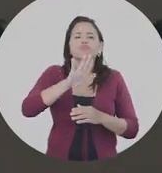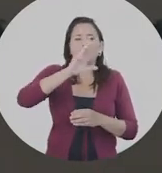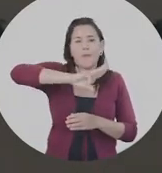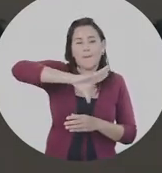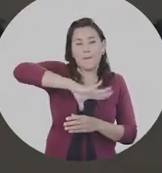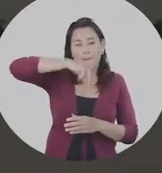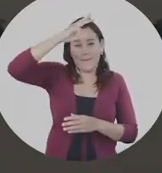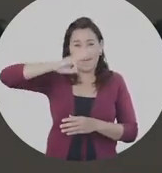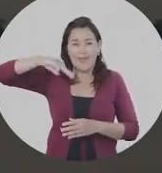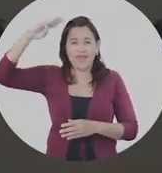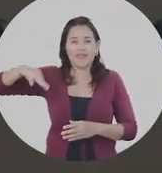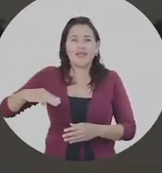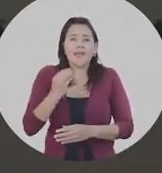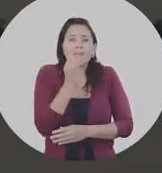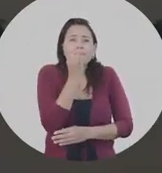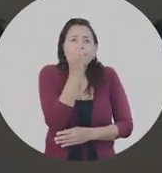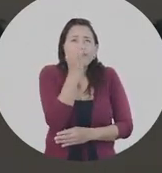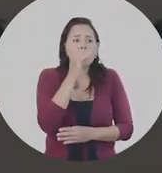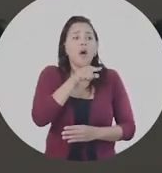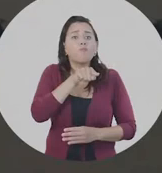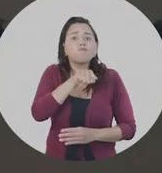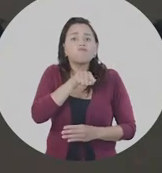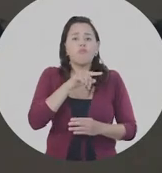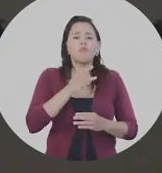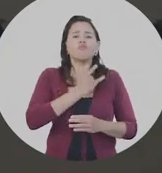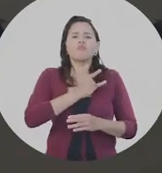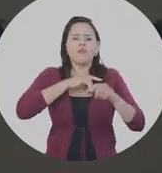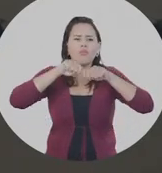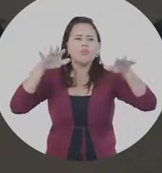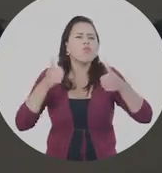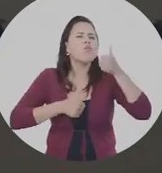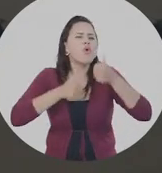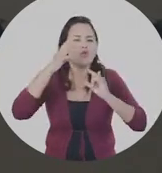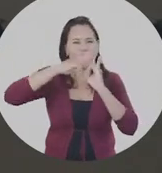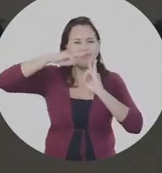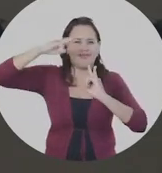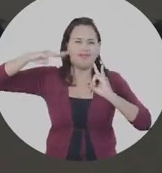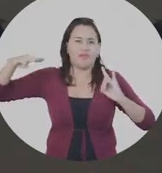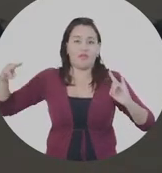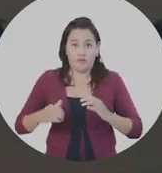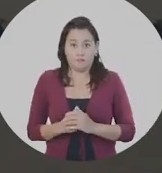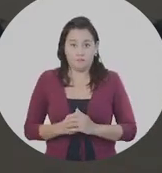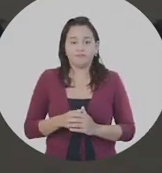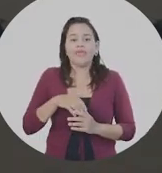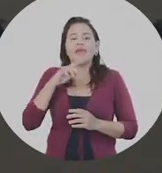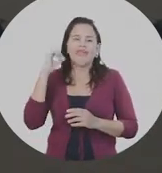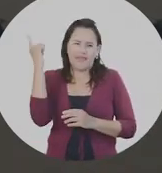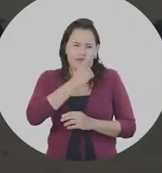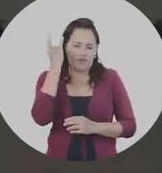pública del departamento y recibe menos de la mitad del promedio de las transferencias giradas a